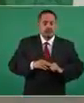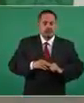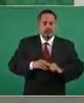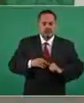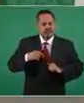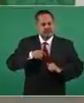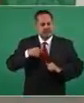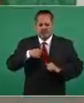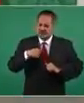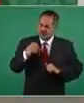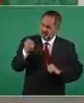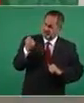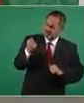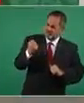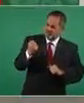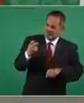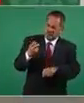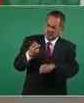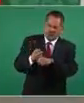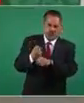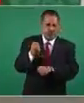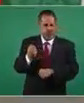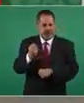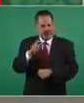no me va a temblar la mano,